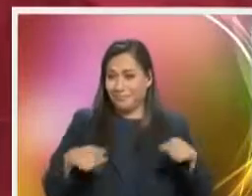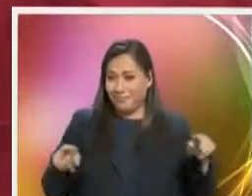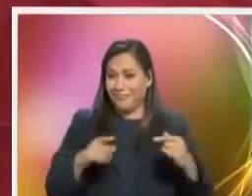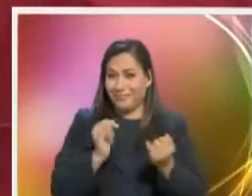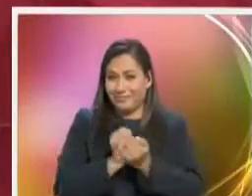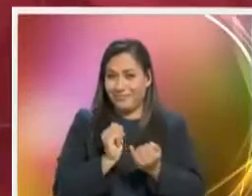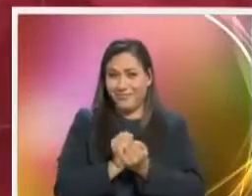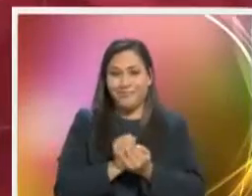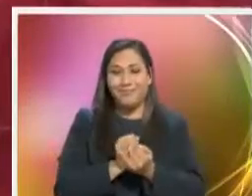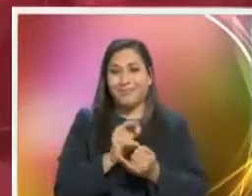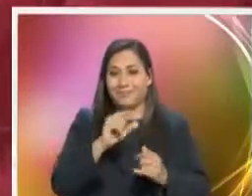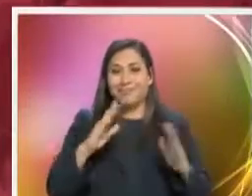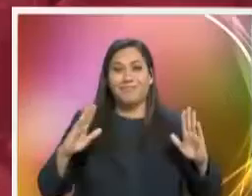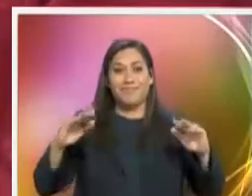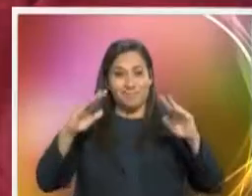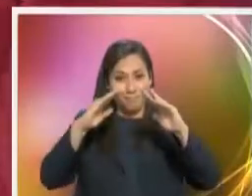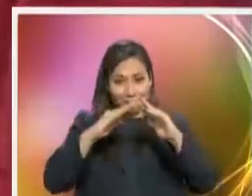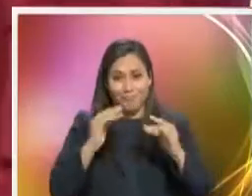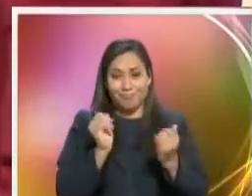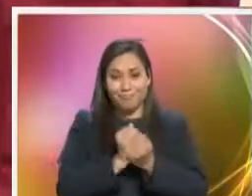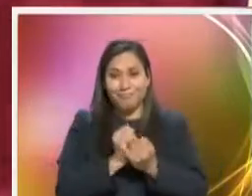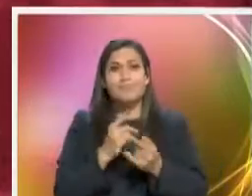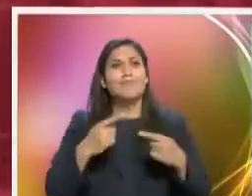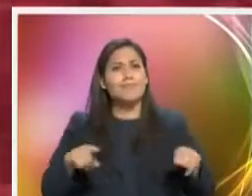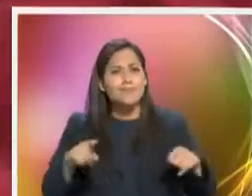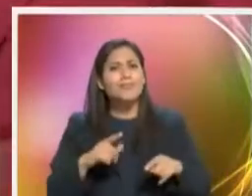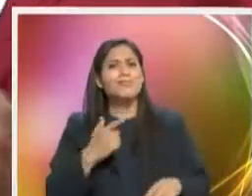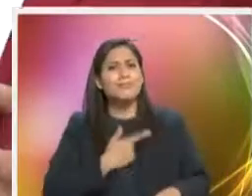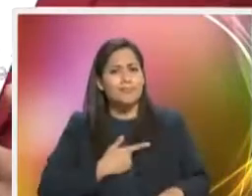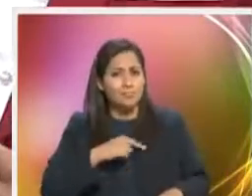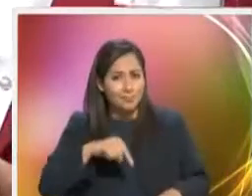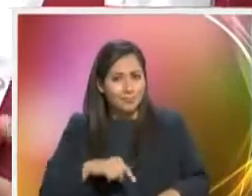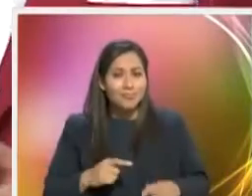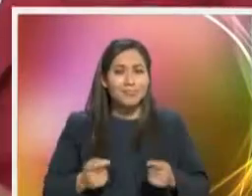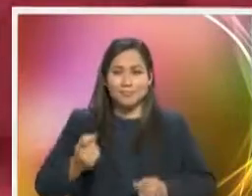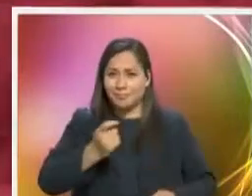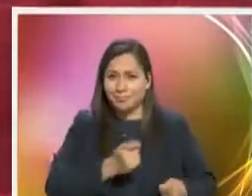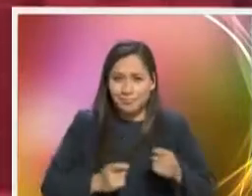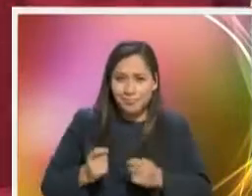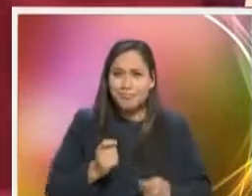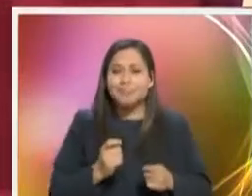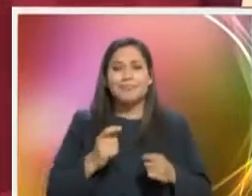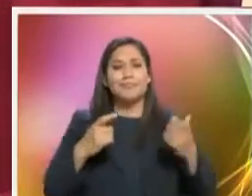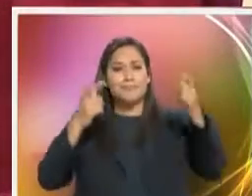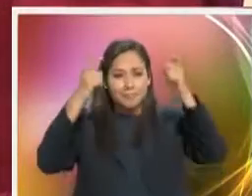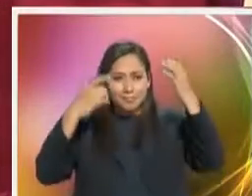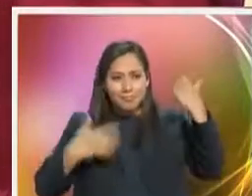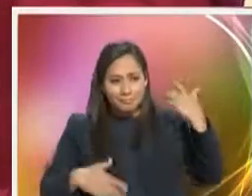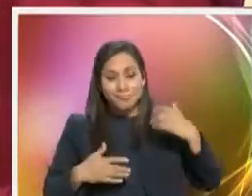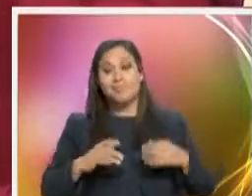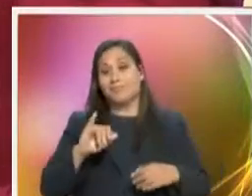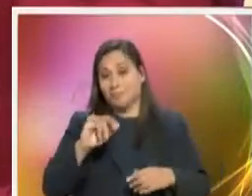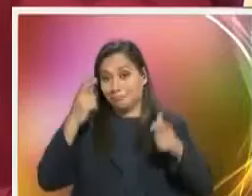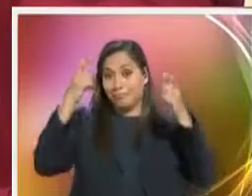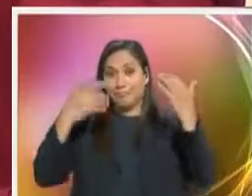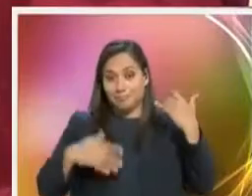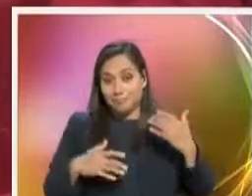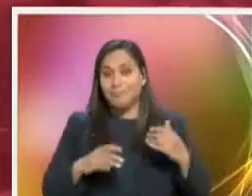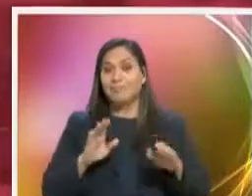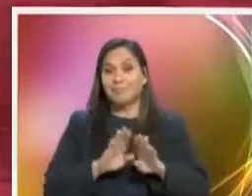música? Piramidas. Las pirámides. Pero la música, ¿qué les gusta? ¿Les gusta la cumbia? ¿Les gusta el mariachi? Mariachi.